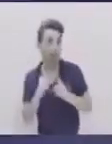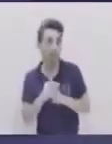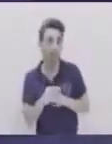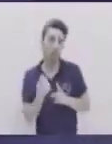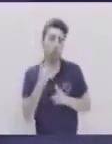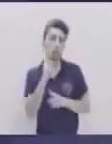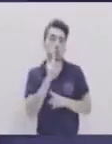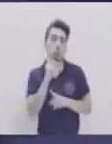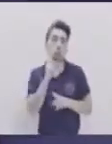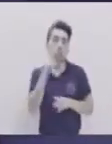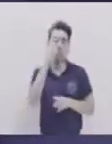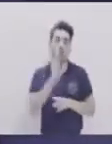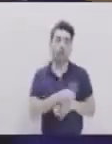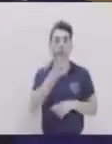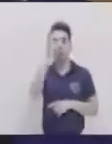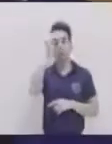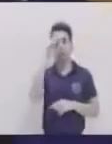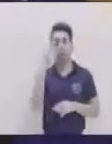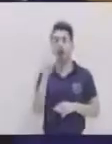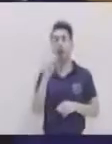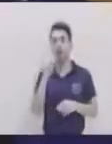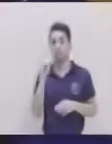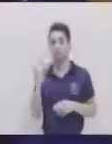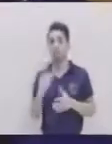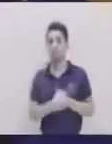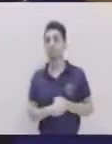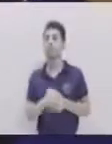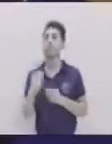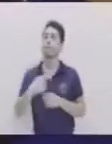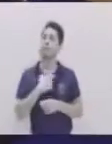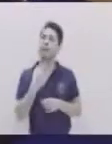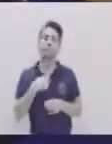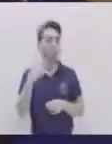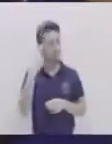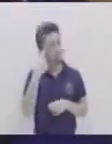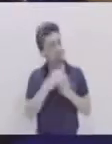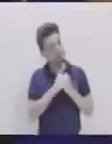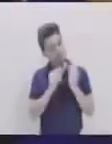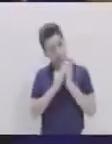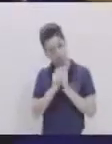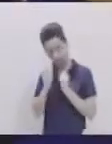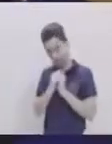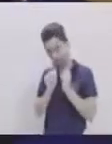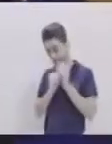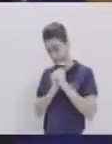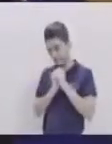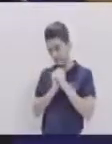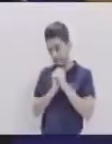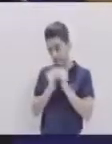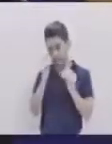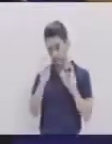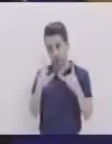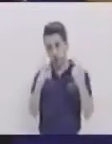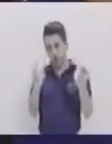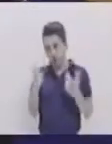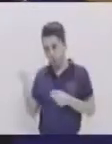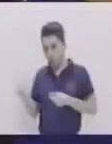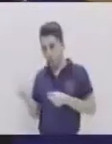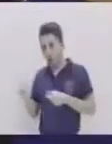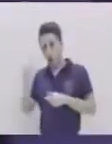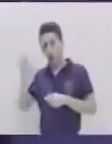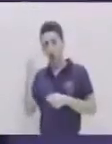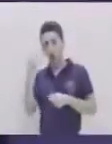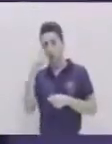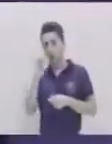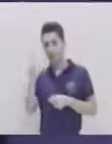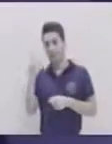y por eso no aprendió a hablar. La maestra, muy preocupada, observaba cómo